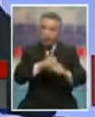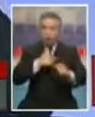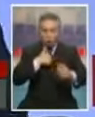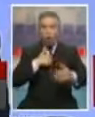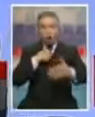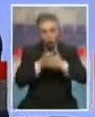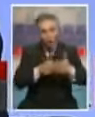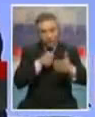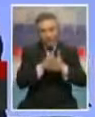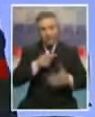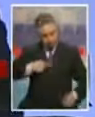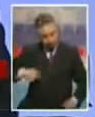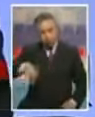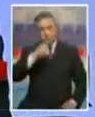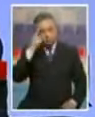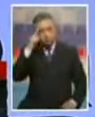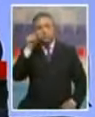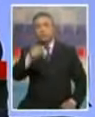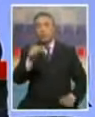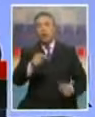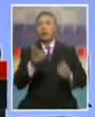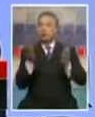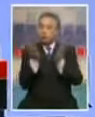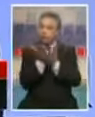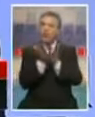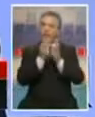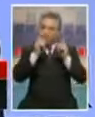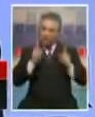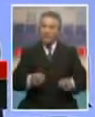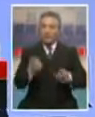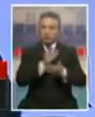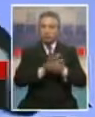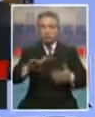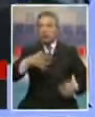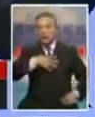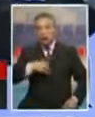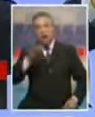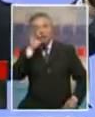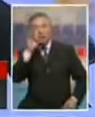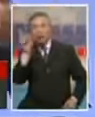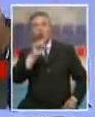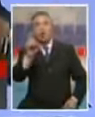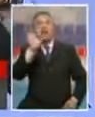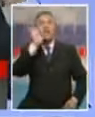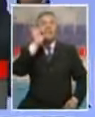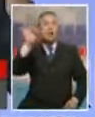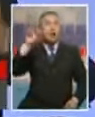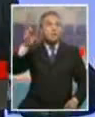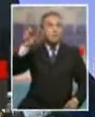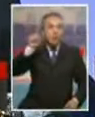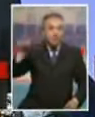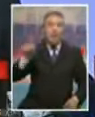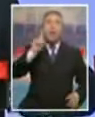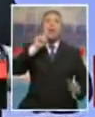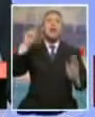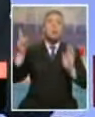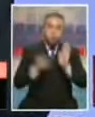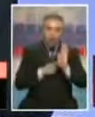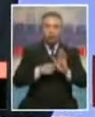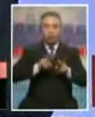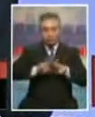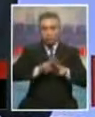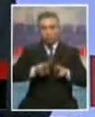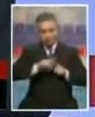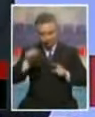combate, nuestra convicción es que la educación debe ser gratuita. Para nosotros el hijo de rico no es rico, el que rico es el papá. A través de los impuestos haremos la diferencia.